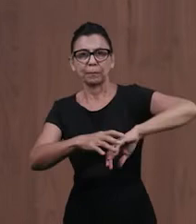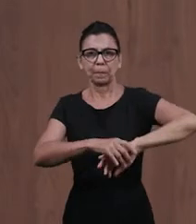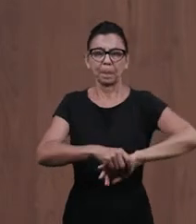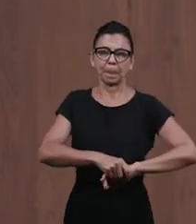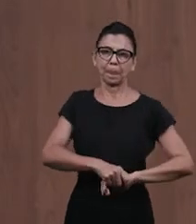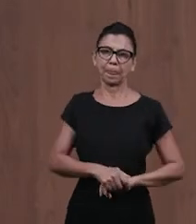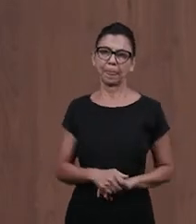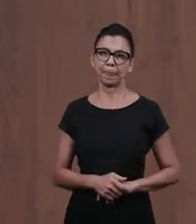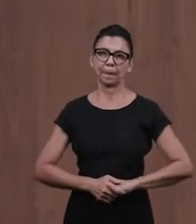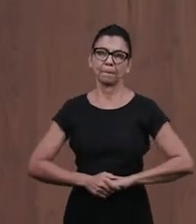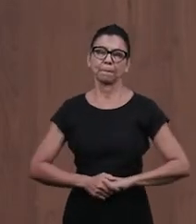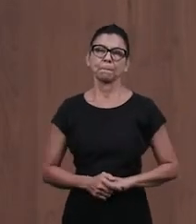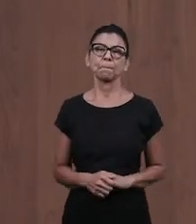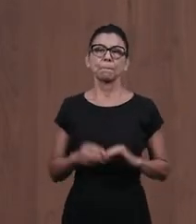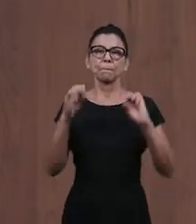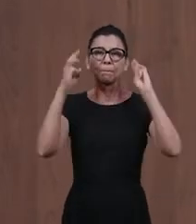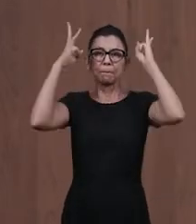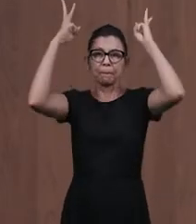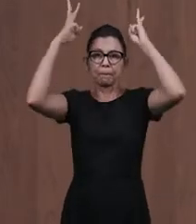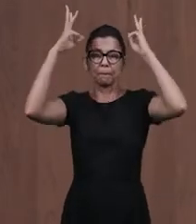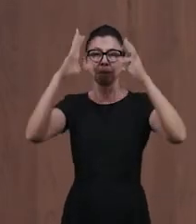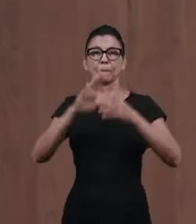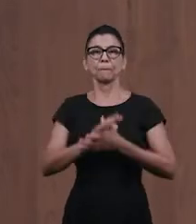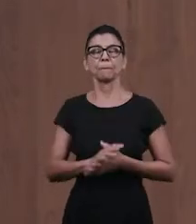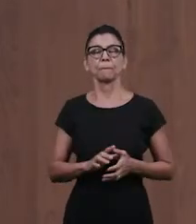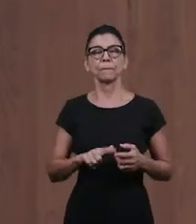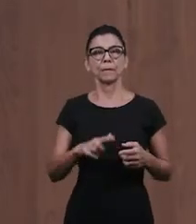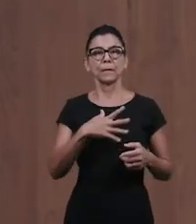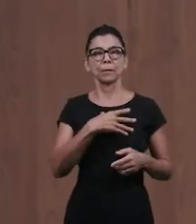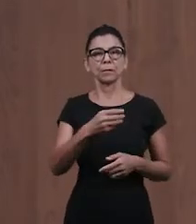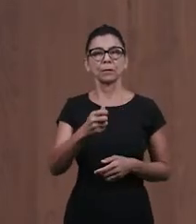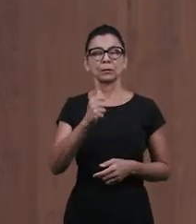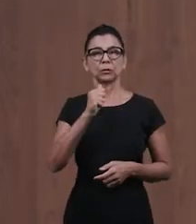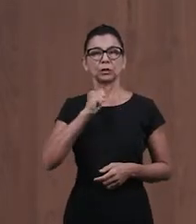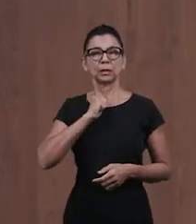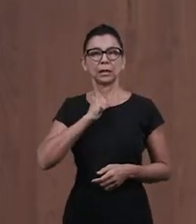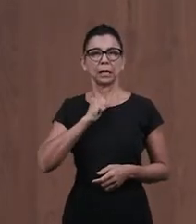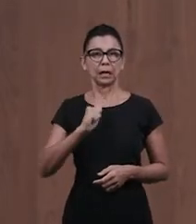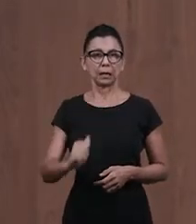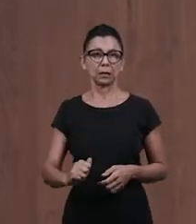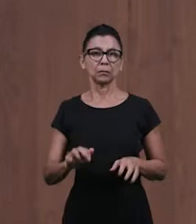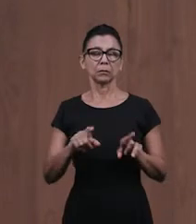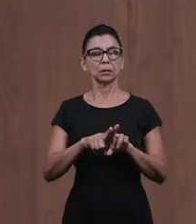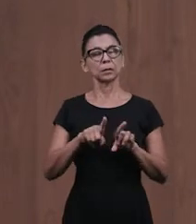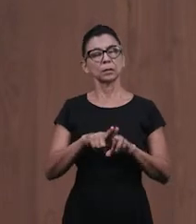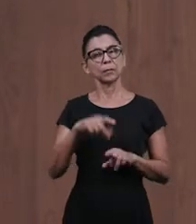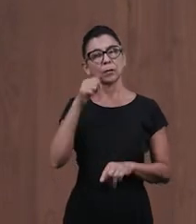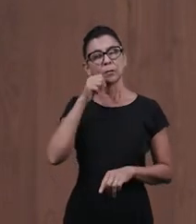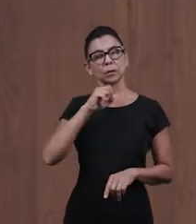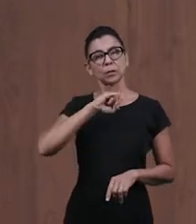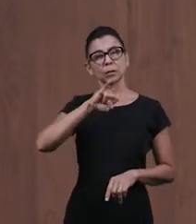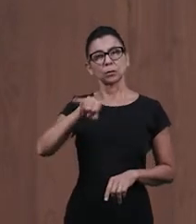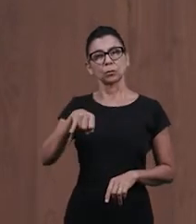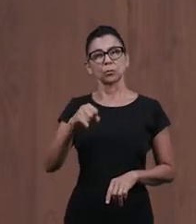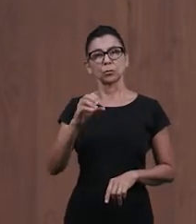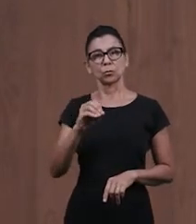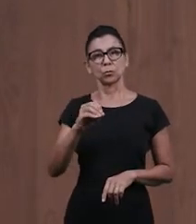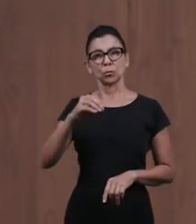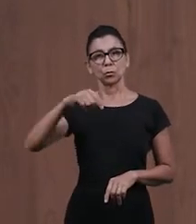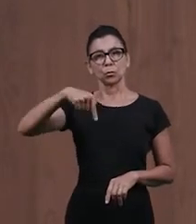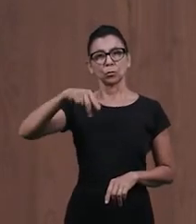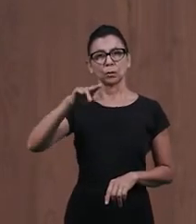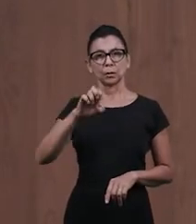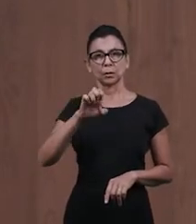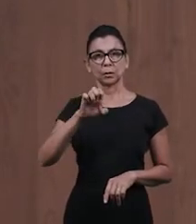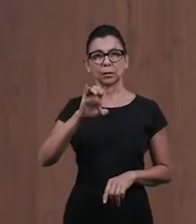y Jocabet. Y Moisés, él nació, pero fue escondido por estos dos, por sus